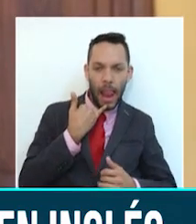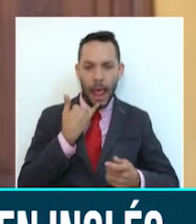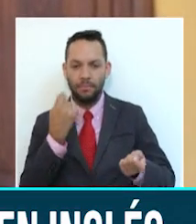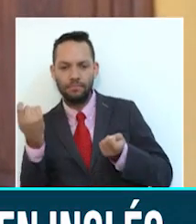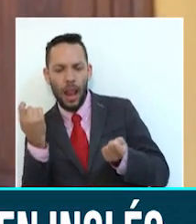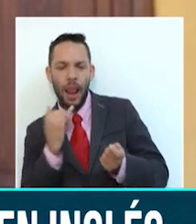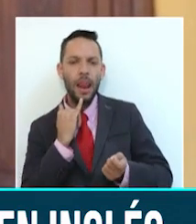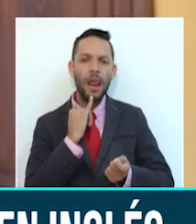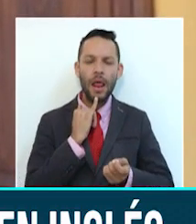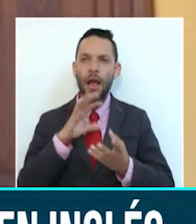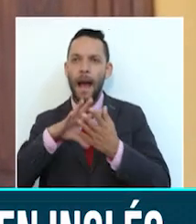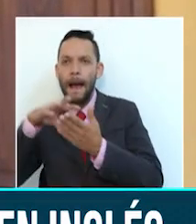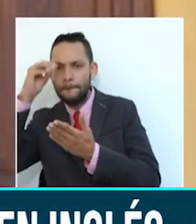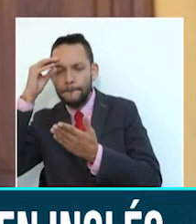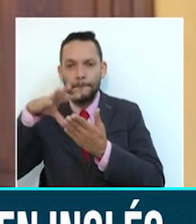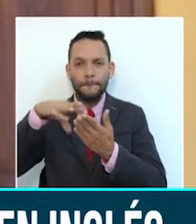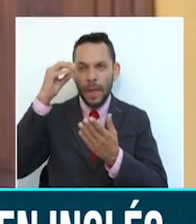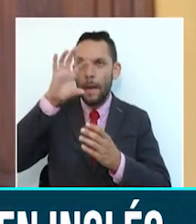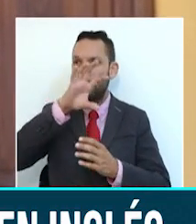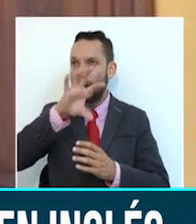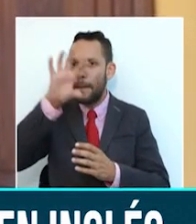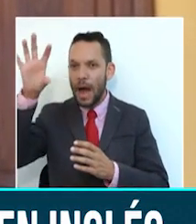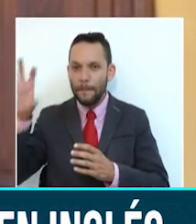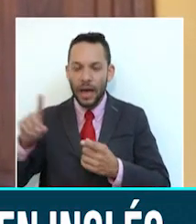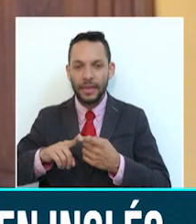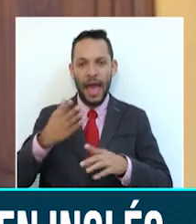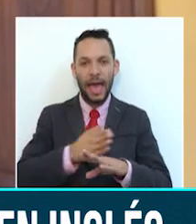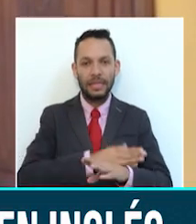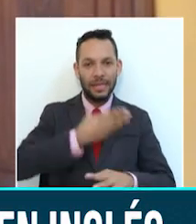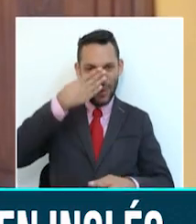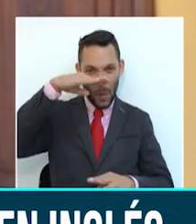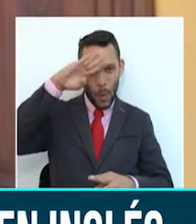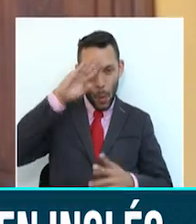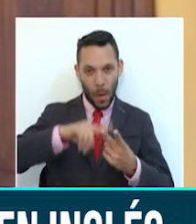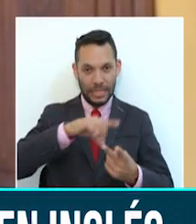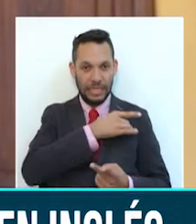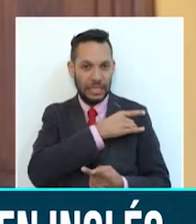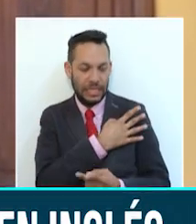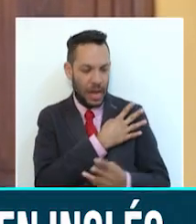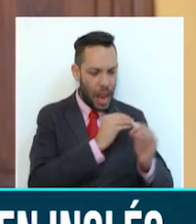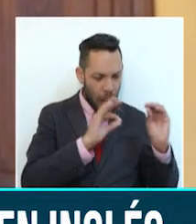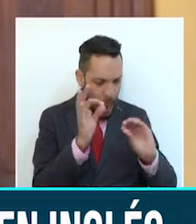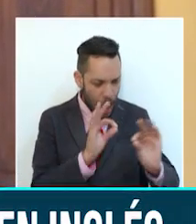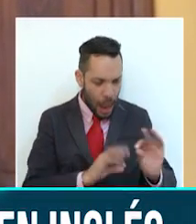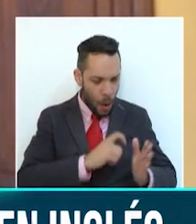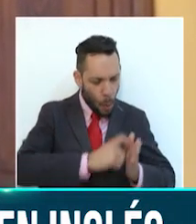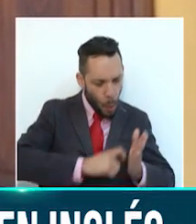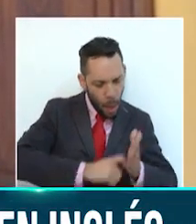países, de distintos países del mundo, en el caso de Cuba y Chile, modelos muy apropiados para replicar y para tener